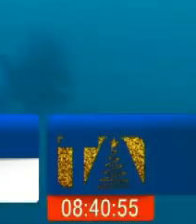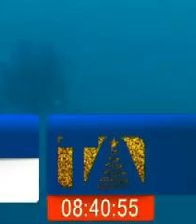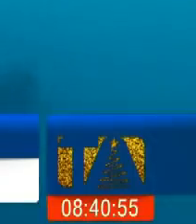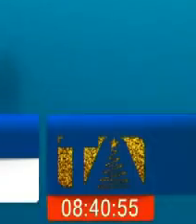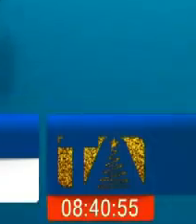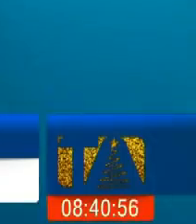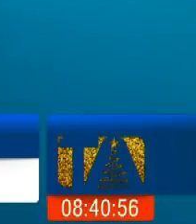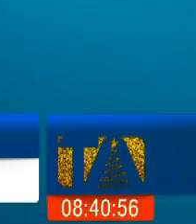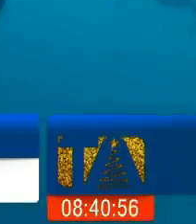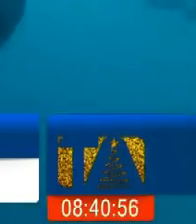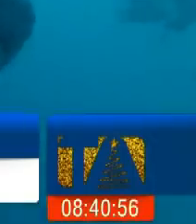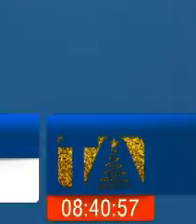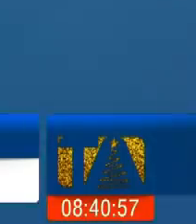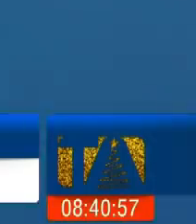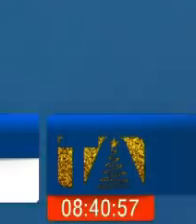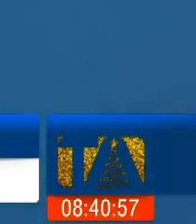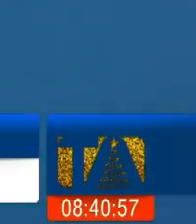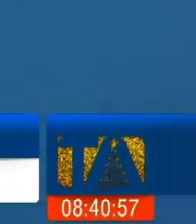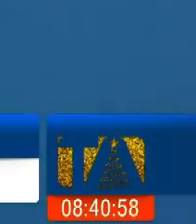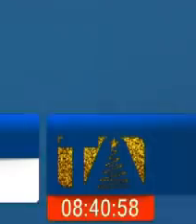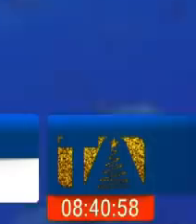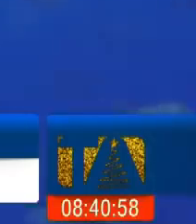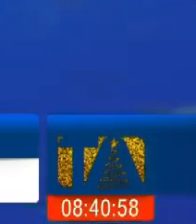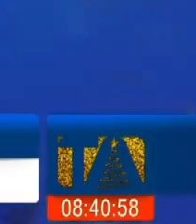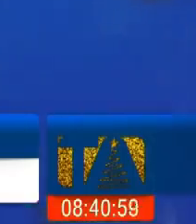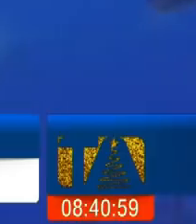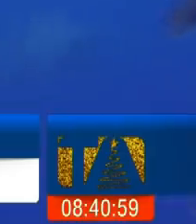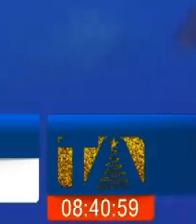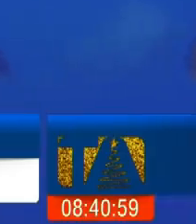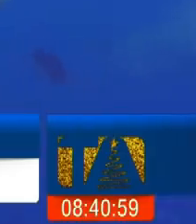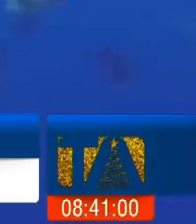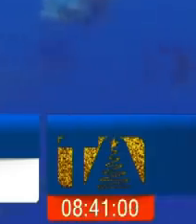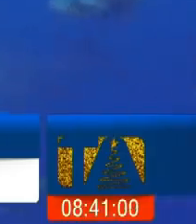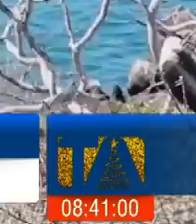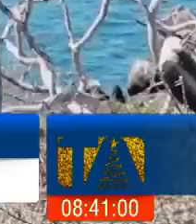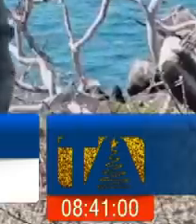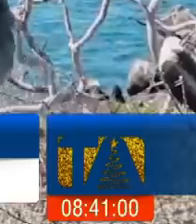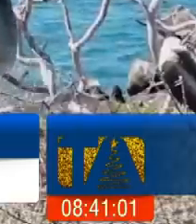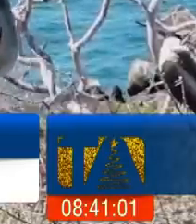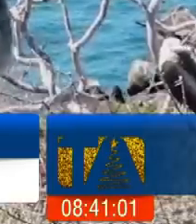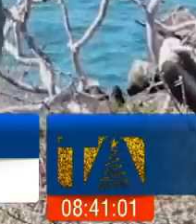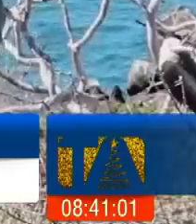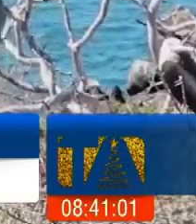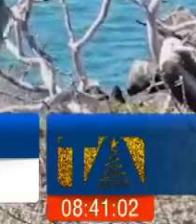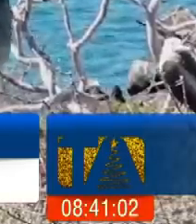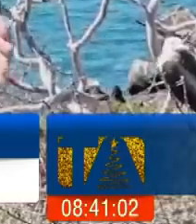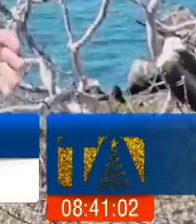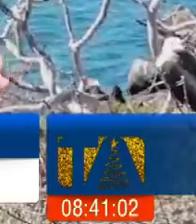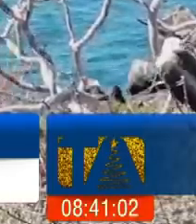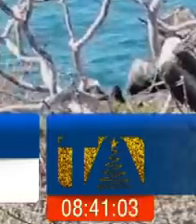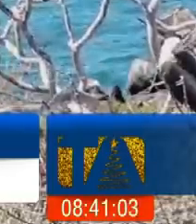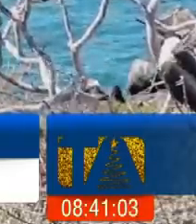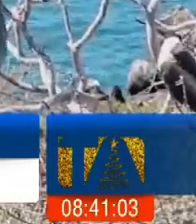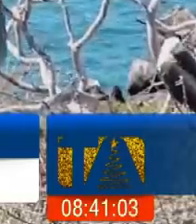e internacionales para proteger los recursos naturales y el sistema ecológico del archipiélago. También estamos